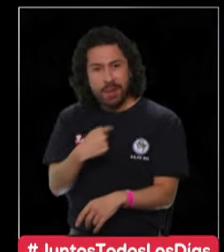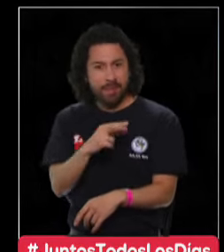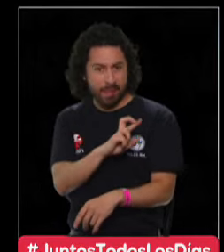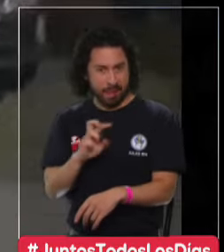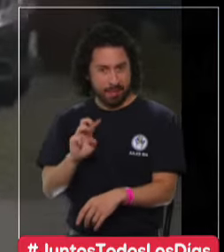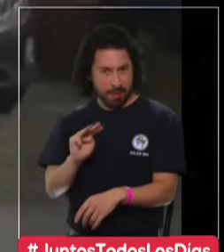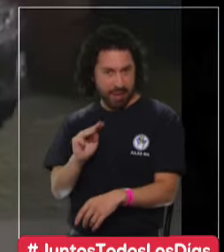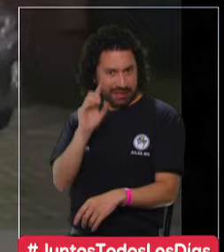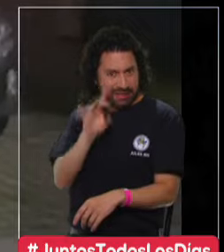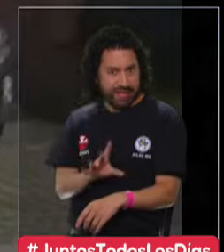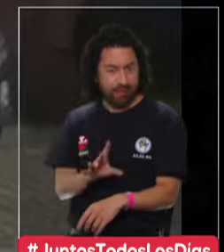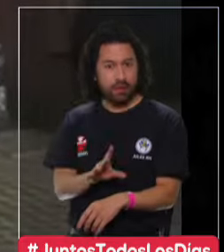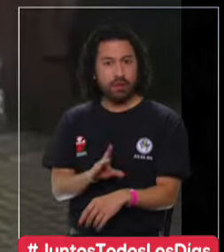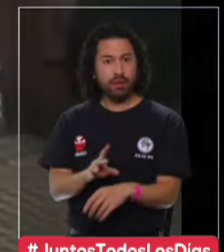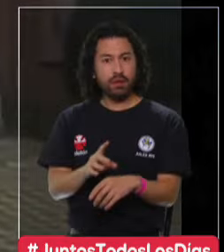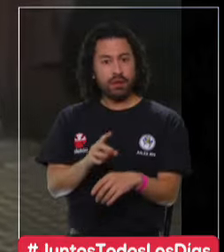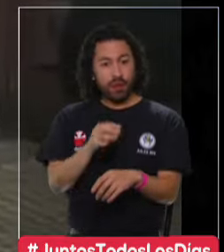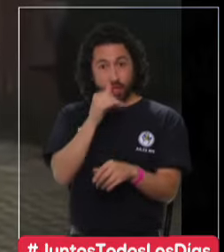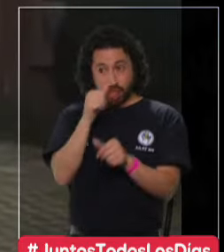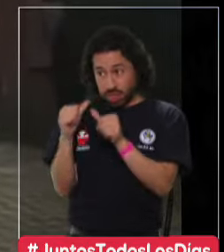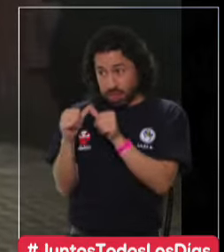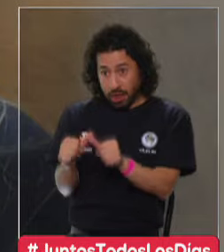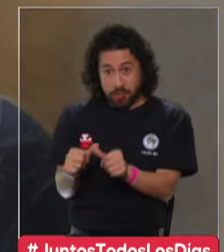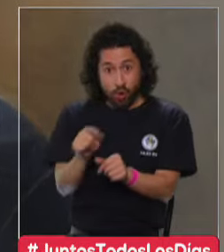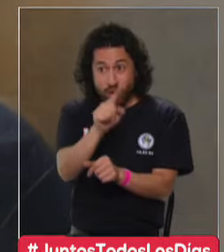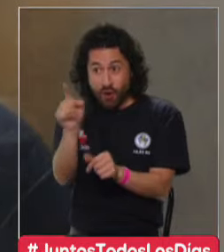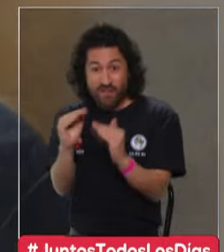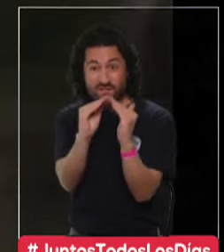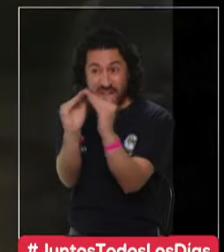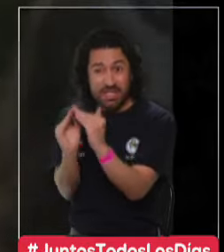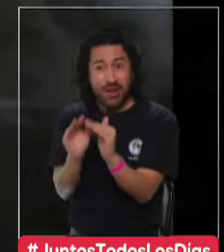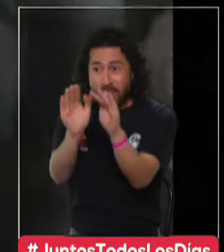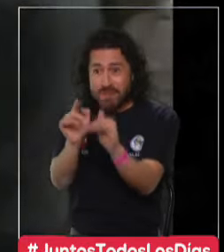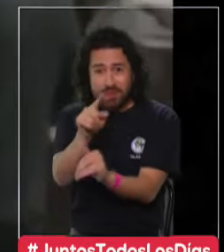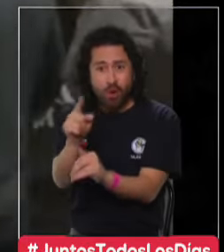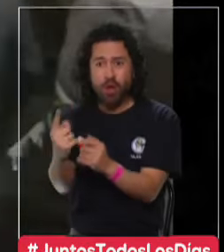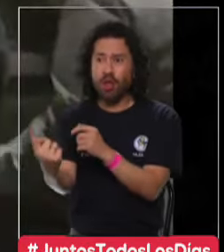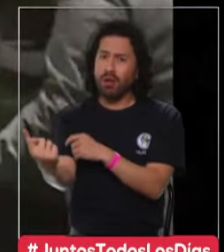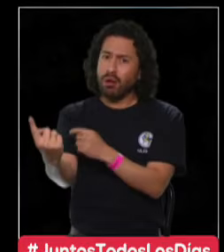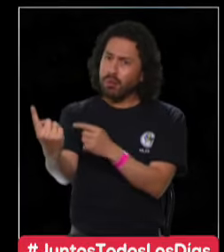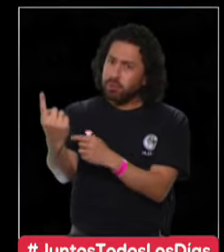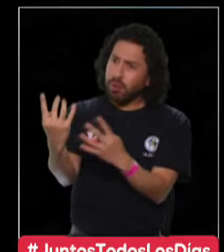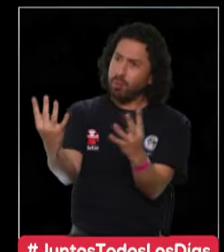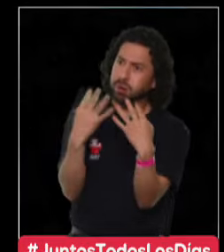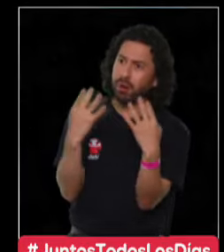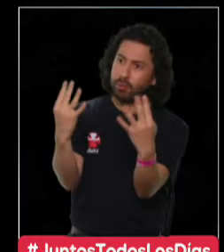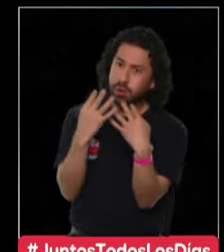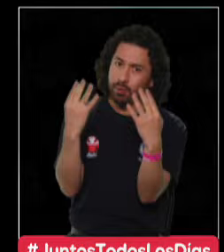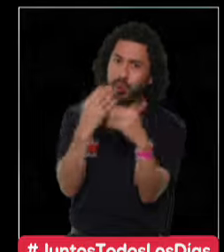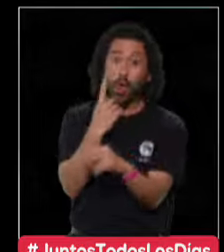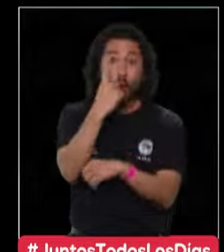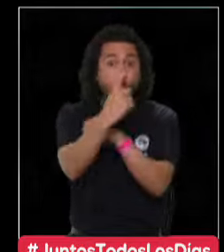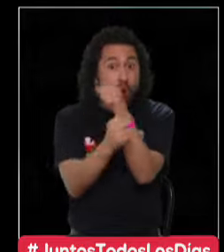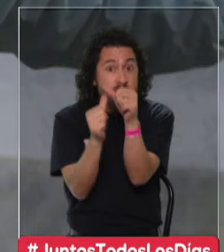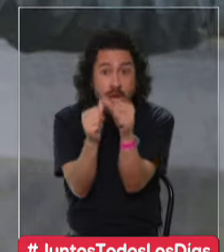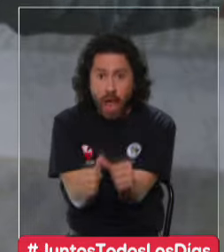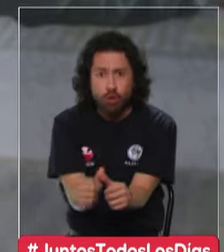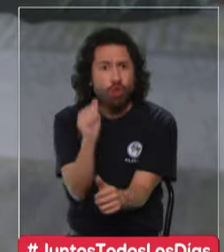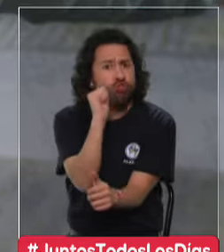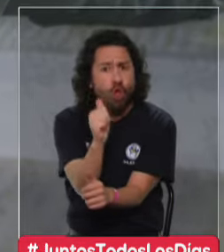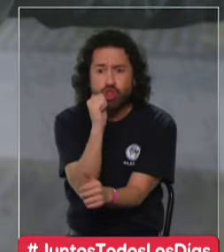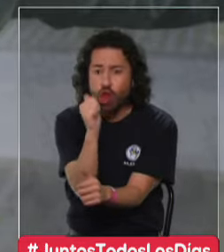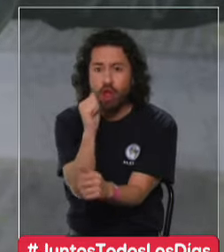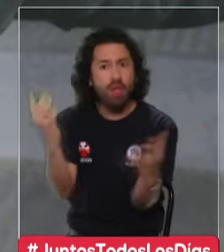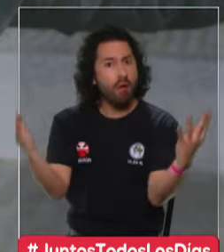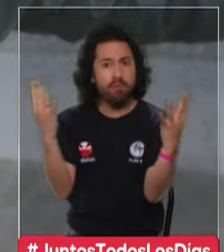Y todo este tiempo, esos mismos vecinos estuvieron acá un año orando por Martina. No hubo un día que no hubo